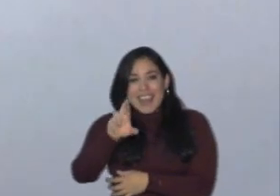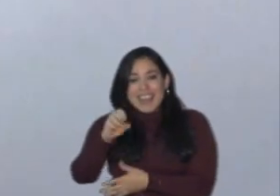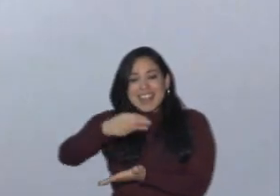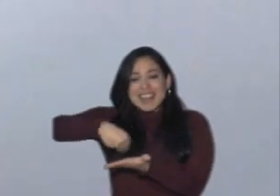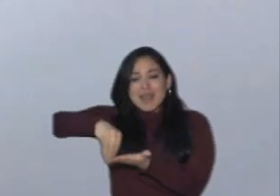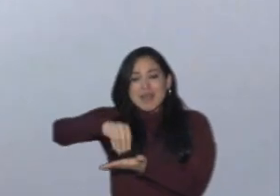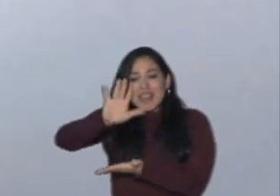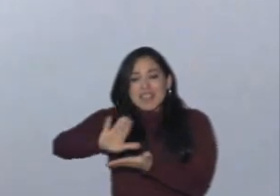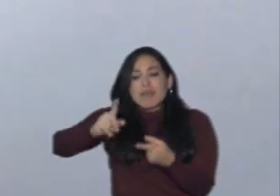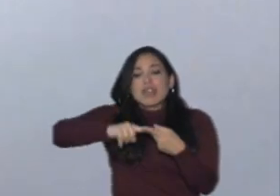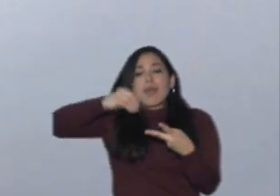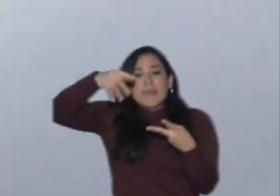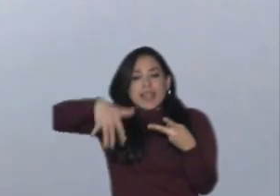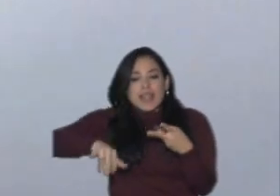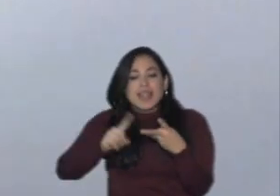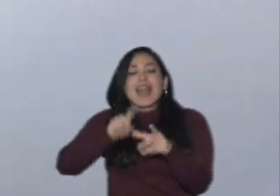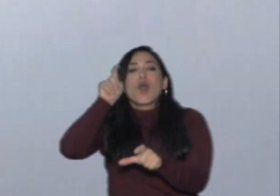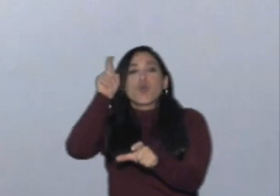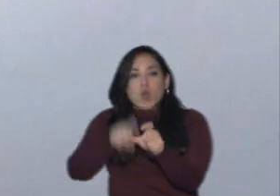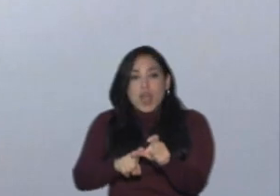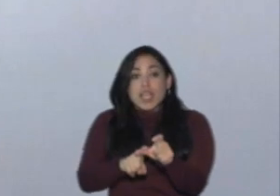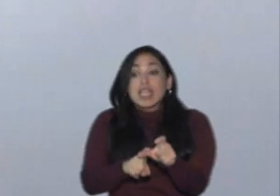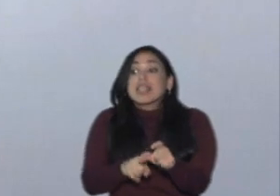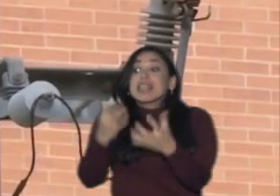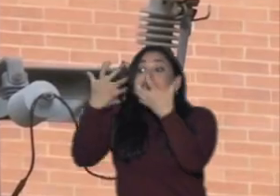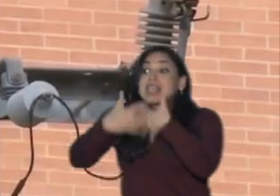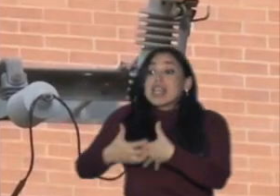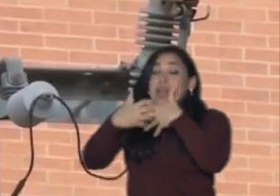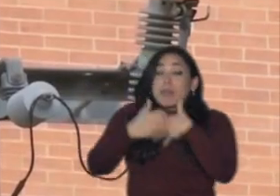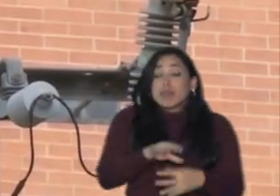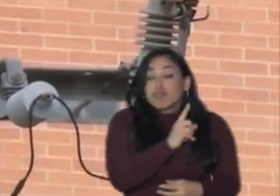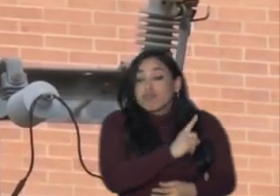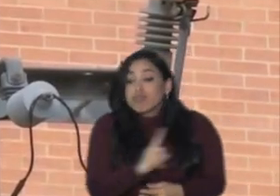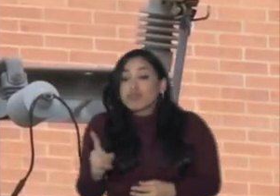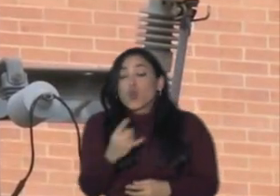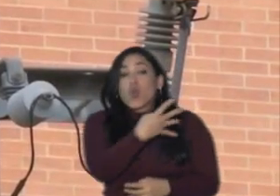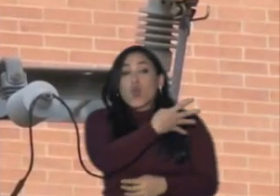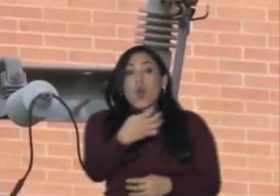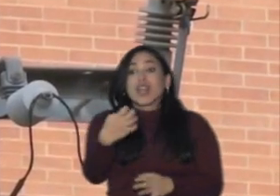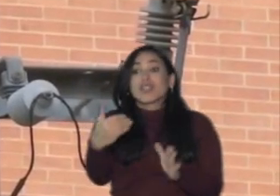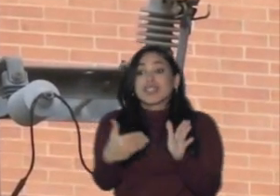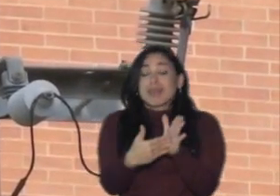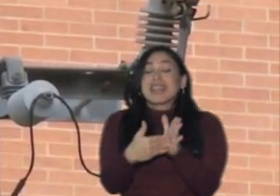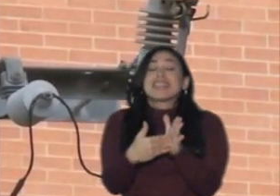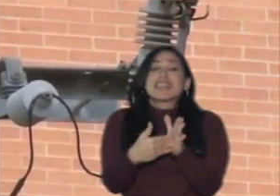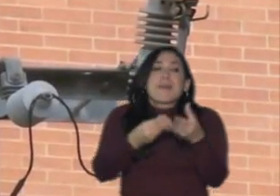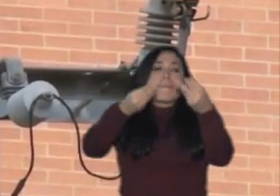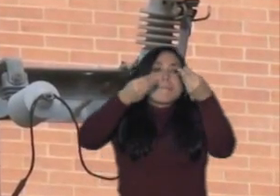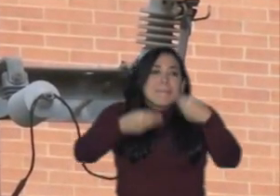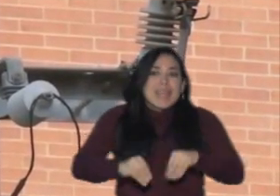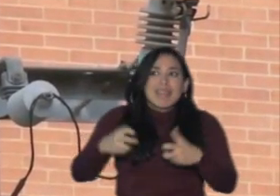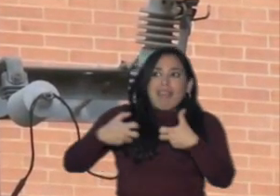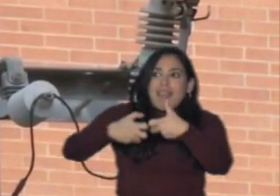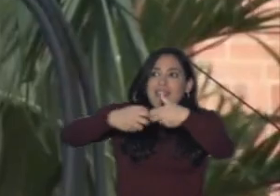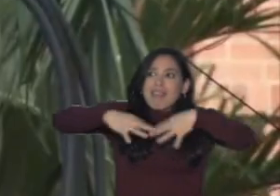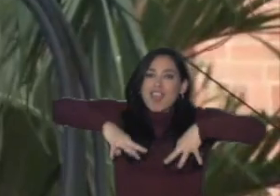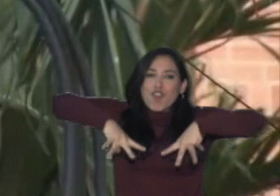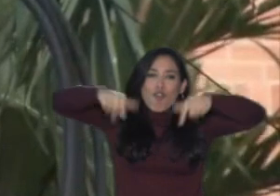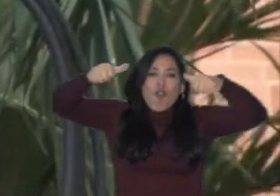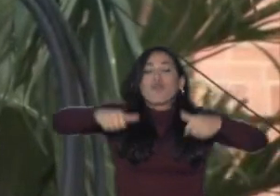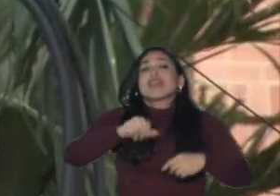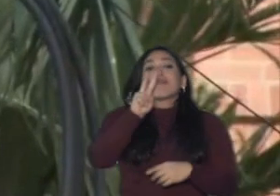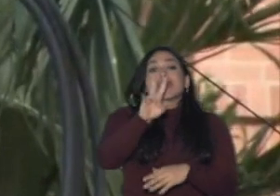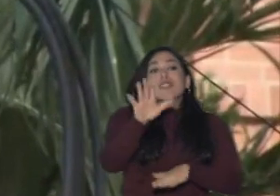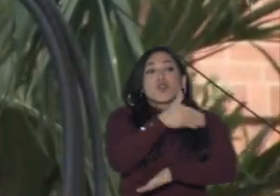Atlántico, Magdalena y La Guajira, estima la compañía unos 400.000 significan pérdidas de energía. Son